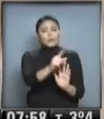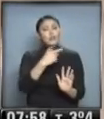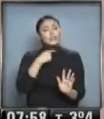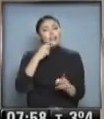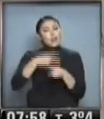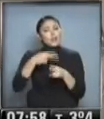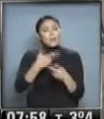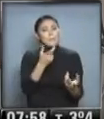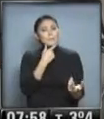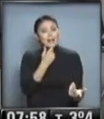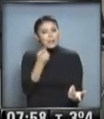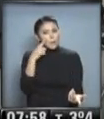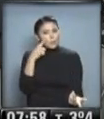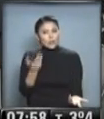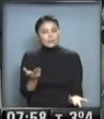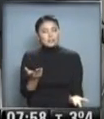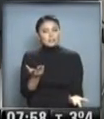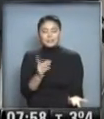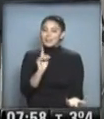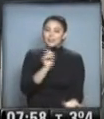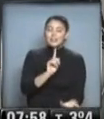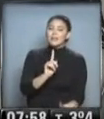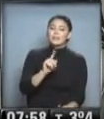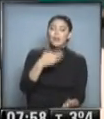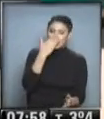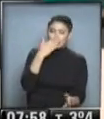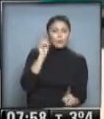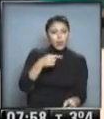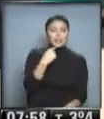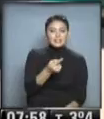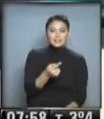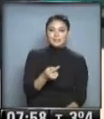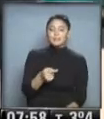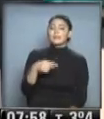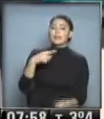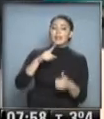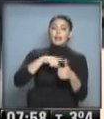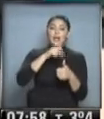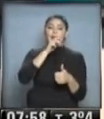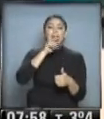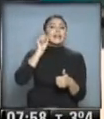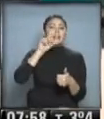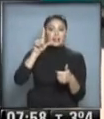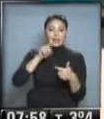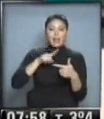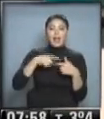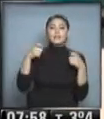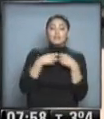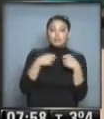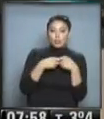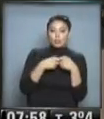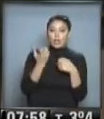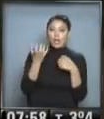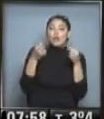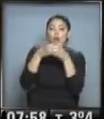los nombres sólo voy a decir igual la asociación de cooperativas argentinas que es